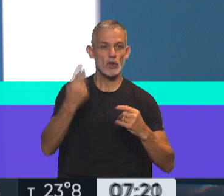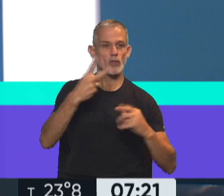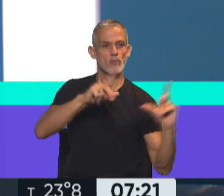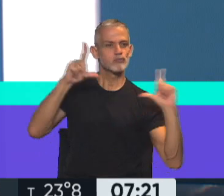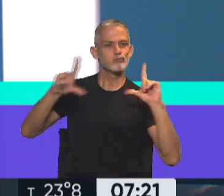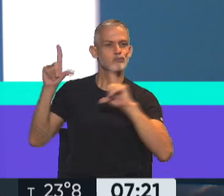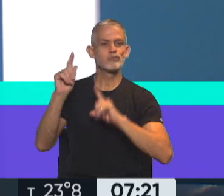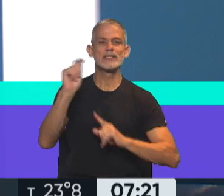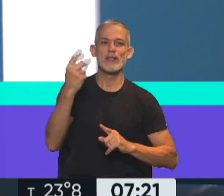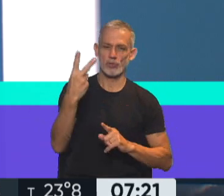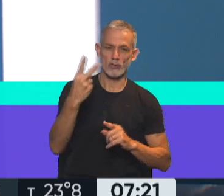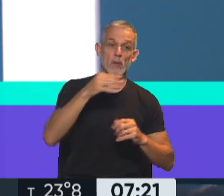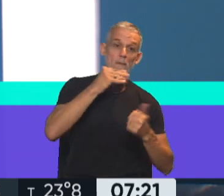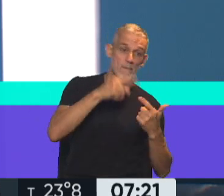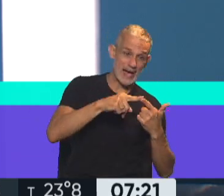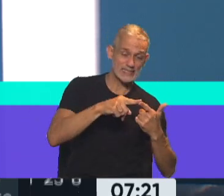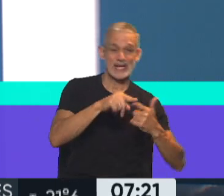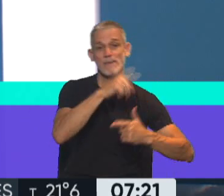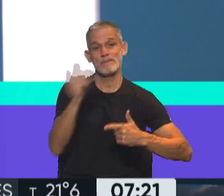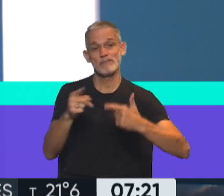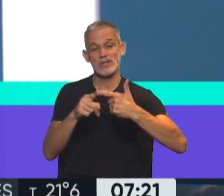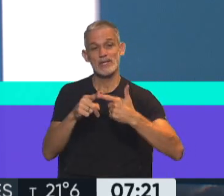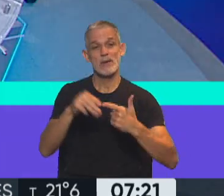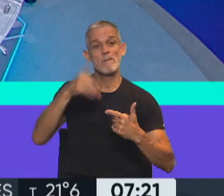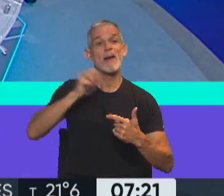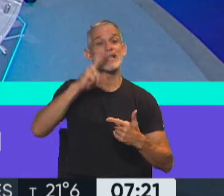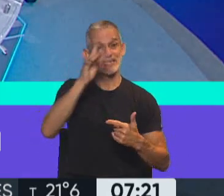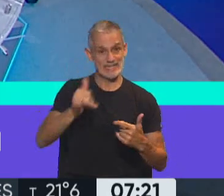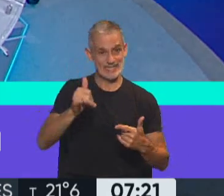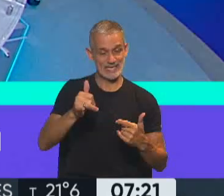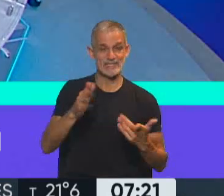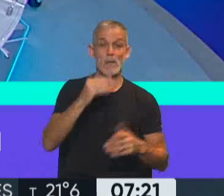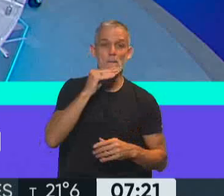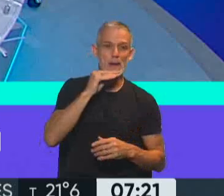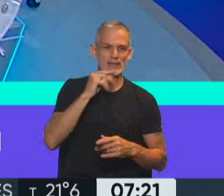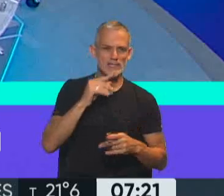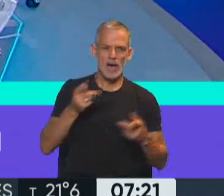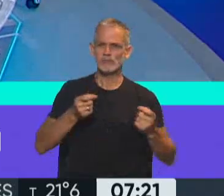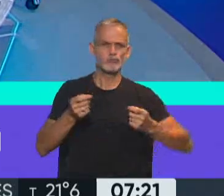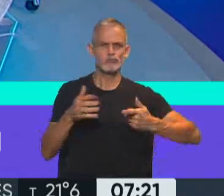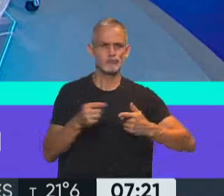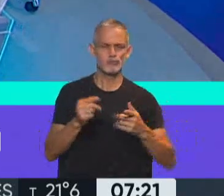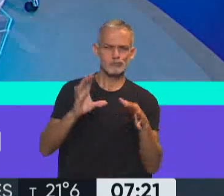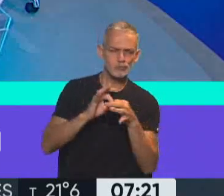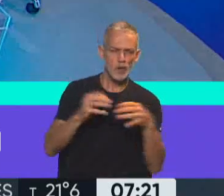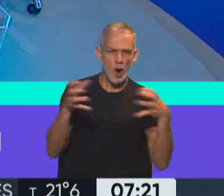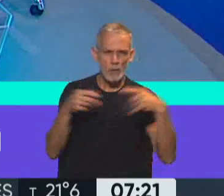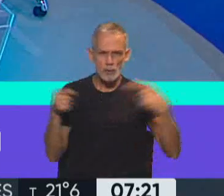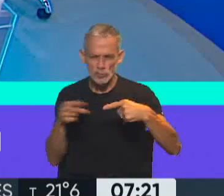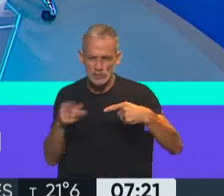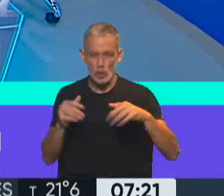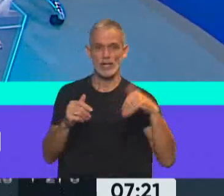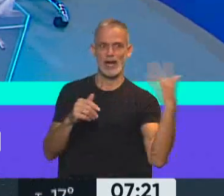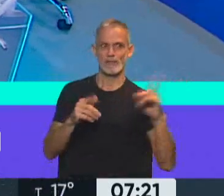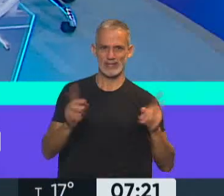centrales sergio massa por un lado y germán martínez por el otro sergio massa articulando con la oposición y hacia